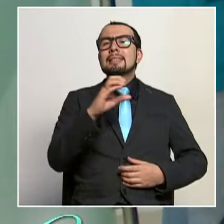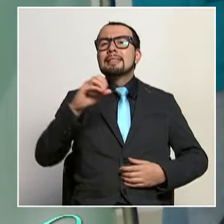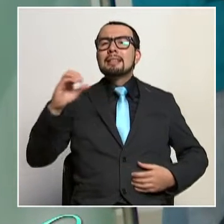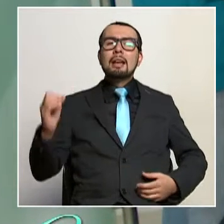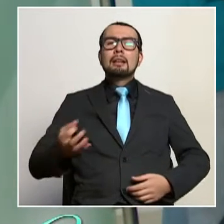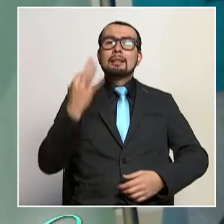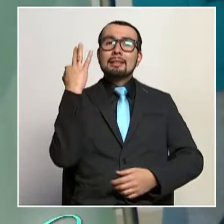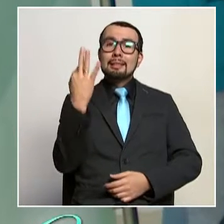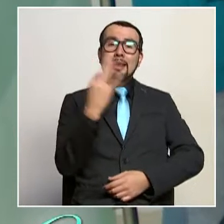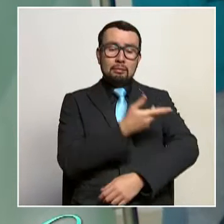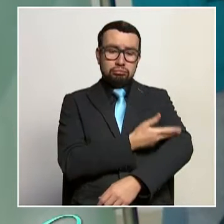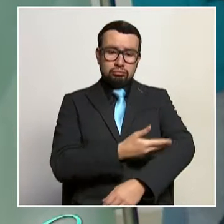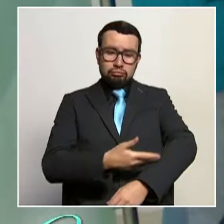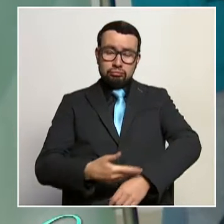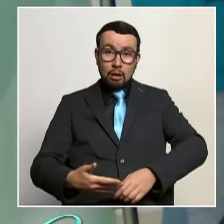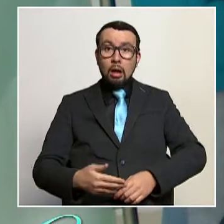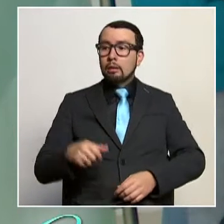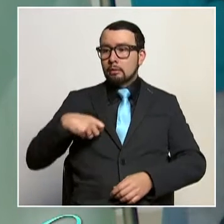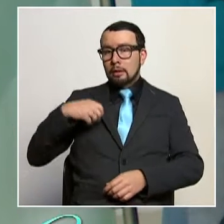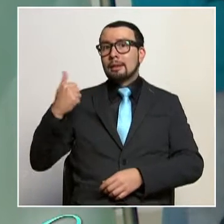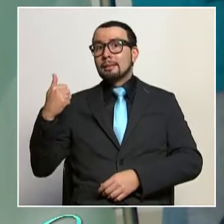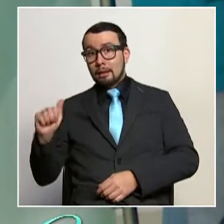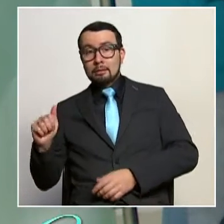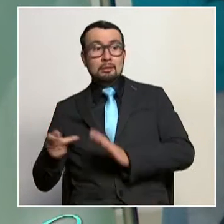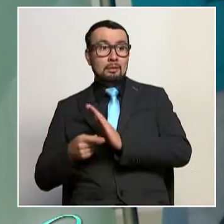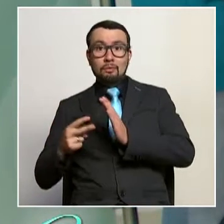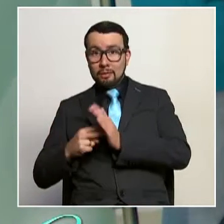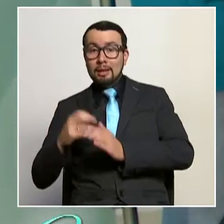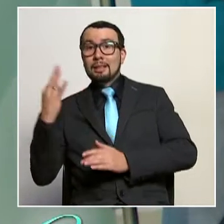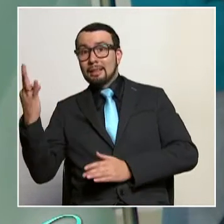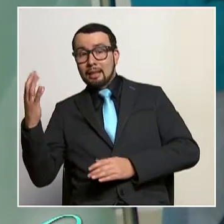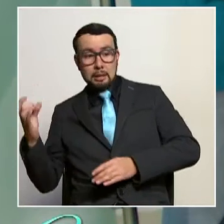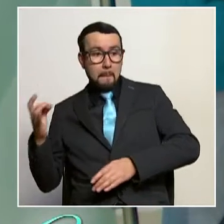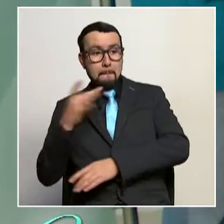trillones de células, hay 10 bacterias, o sea que tendríamos